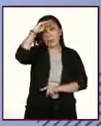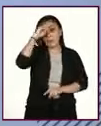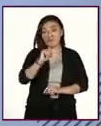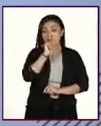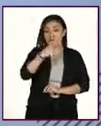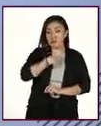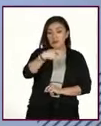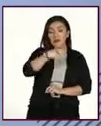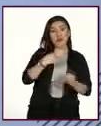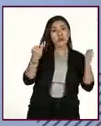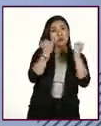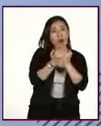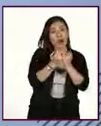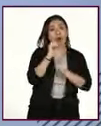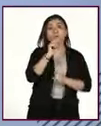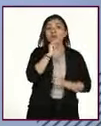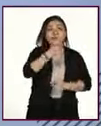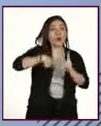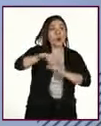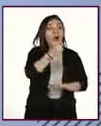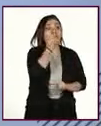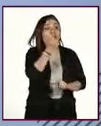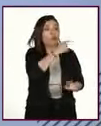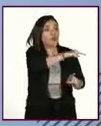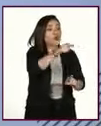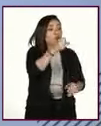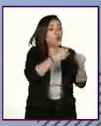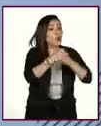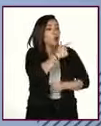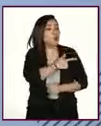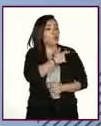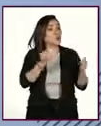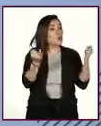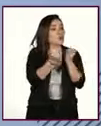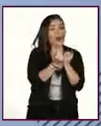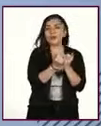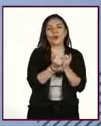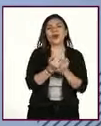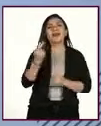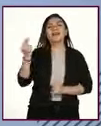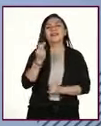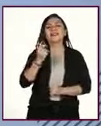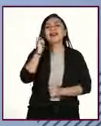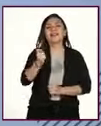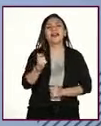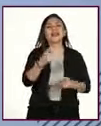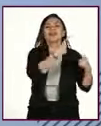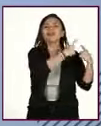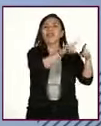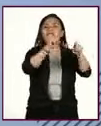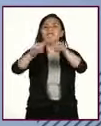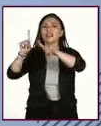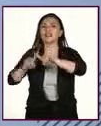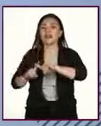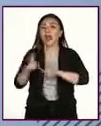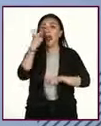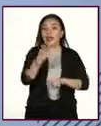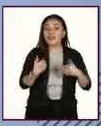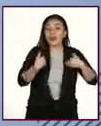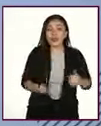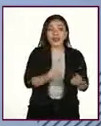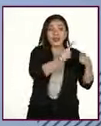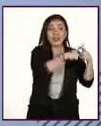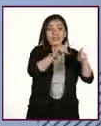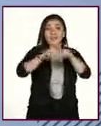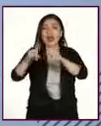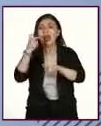los mismos, no necesitamos que todos nuestros alumnos les guste lo mismo. Lo que necesitamos es diversidad, ¿no? A partir de la